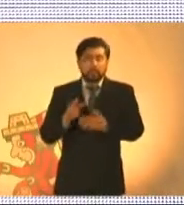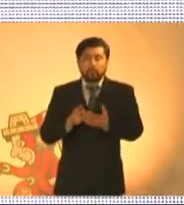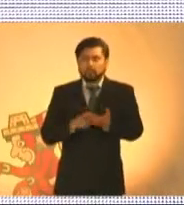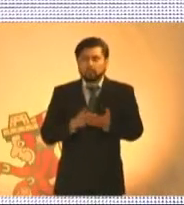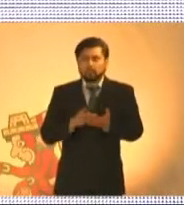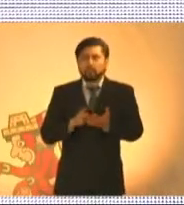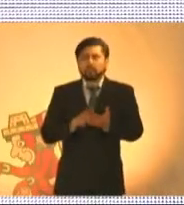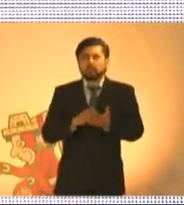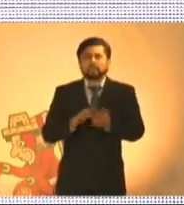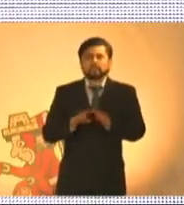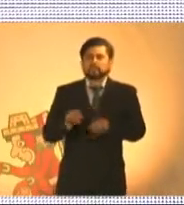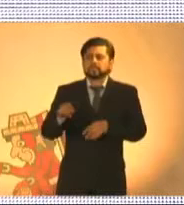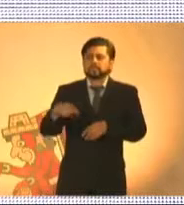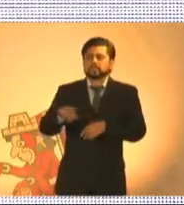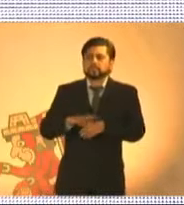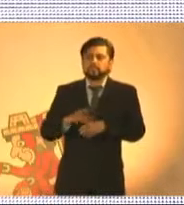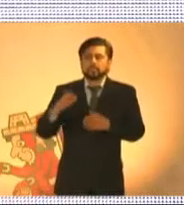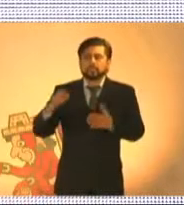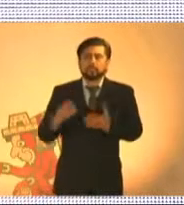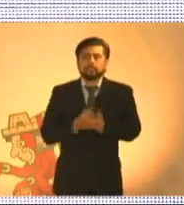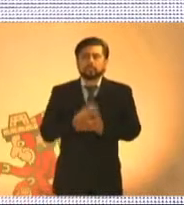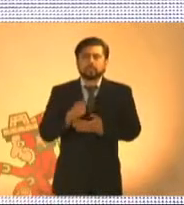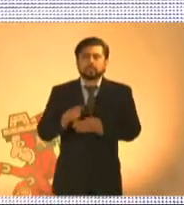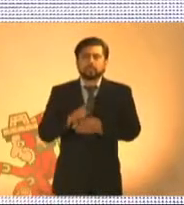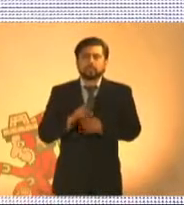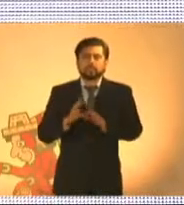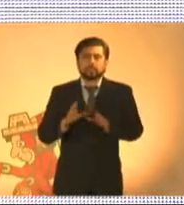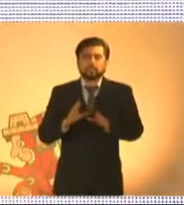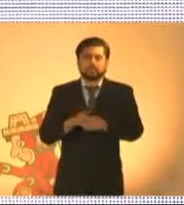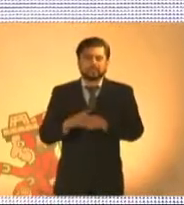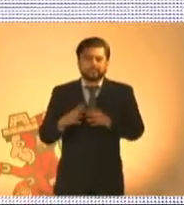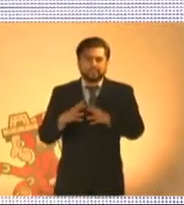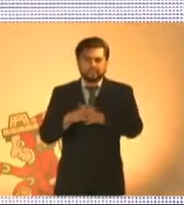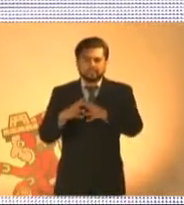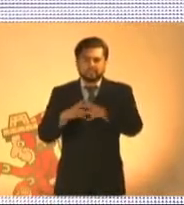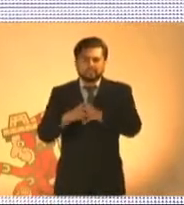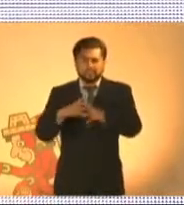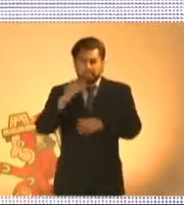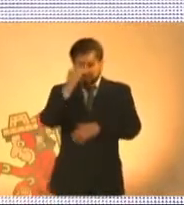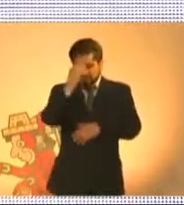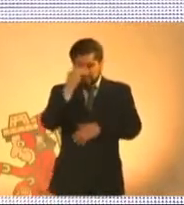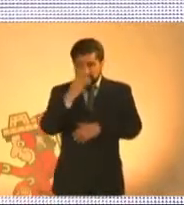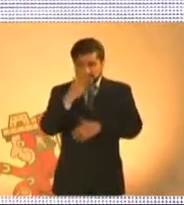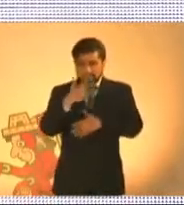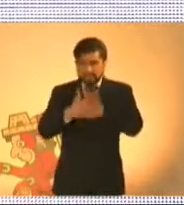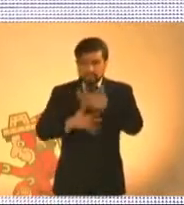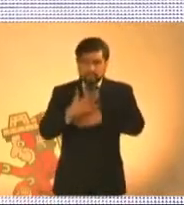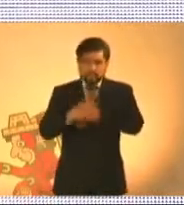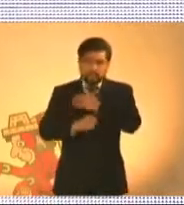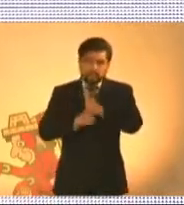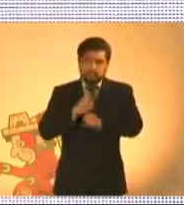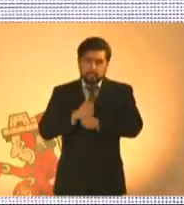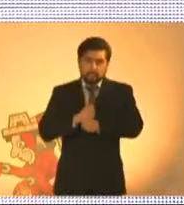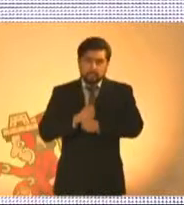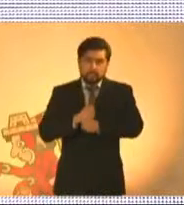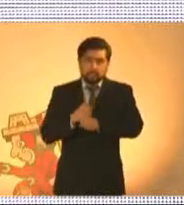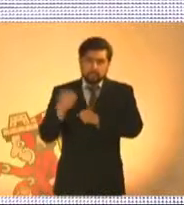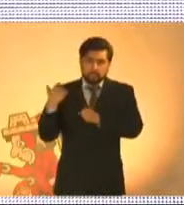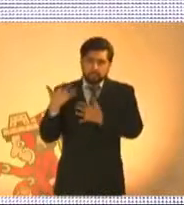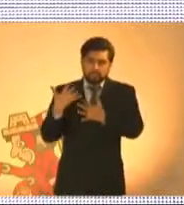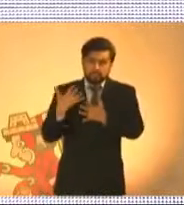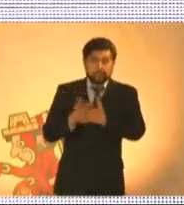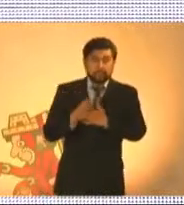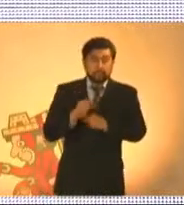quienes han ganó la la guerra tan cruel de 15 años quienes tienen la ardua y